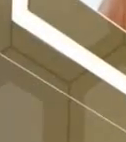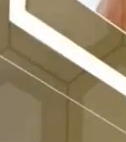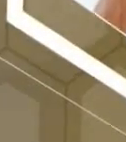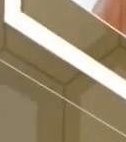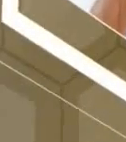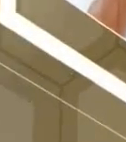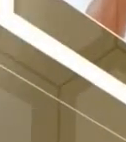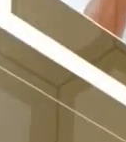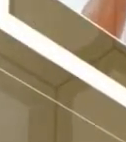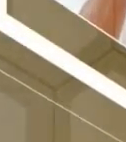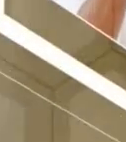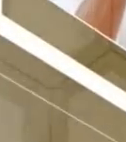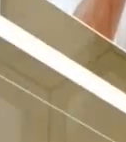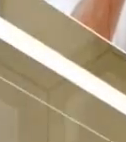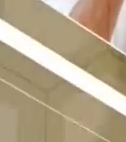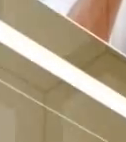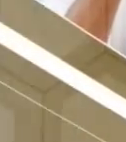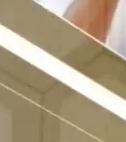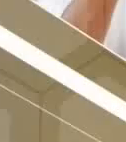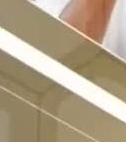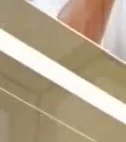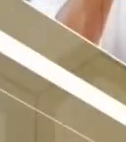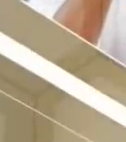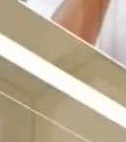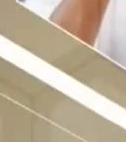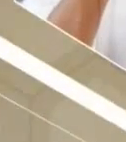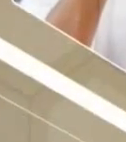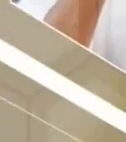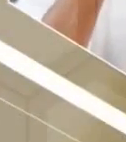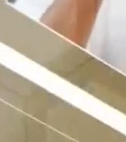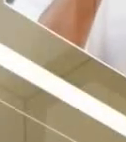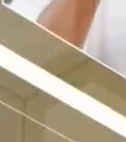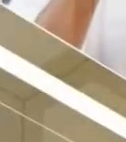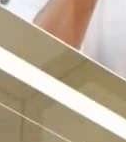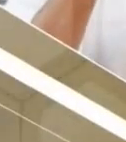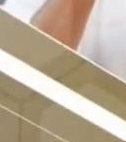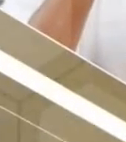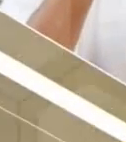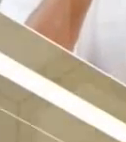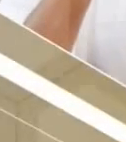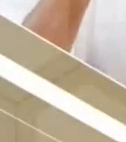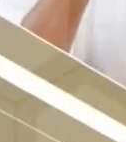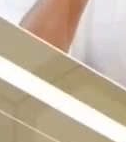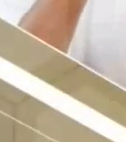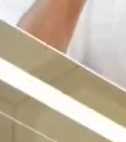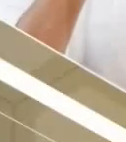Desde que se inventó la imprenta, la libertad de prensa es la voluntad del dueño de la imprenta.